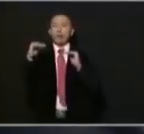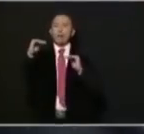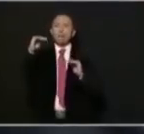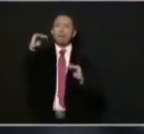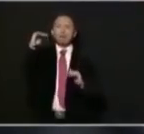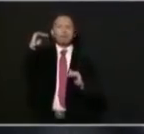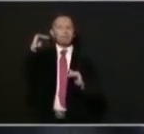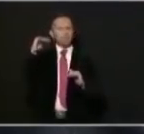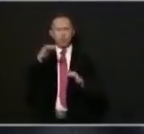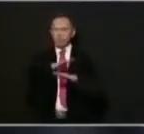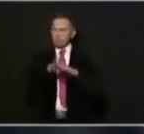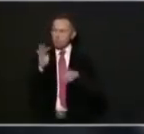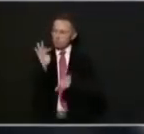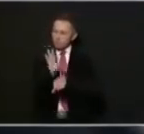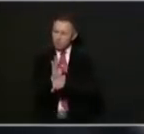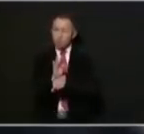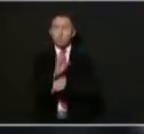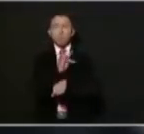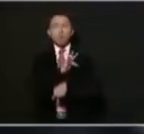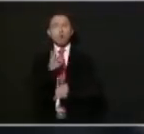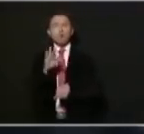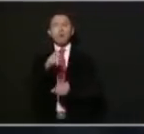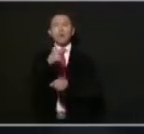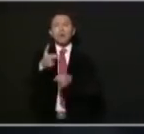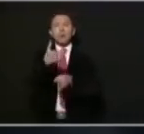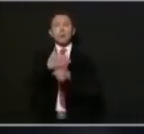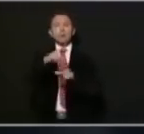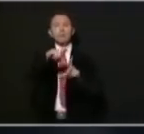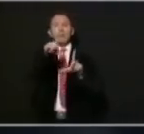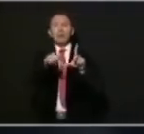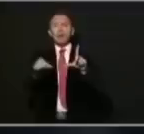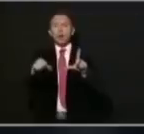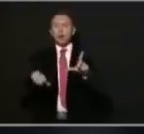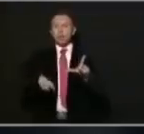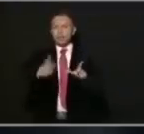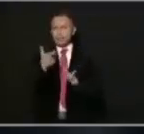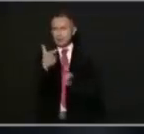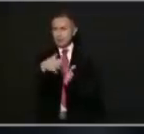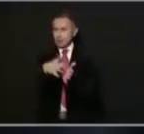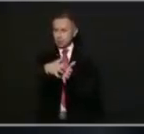austeridad republicana. No habrá